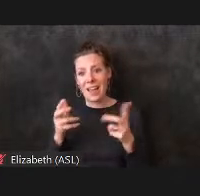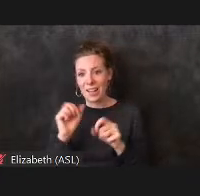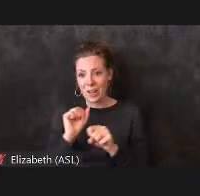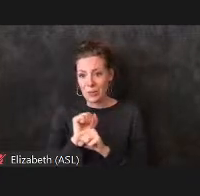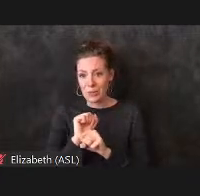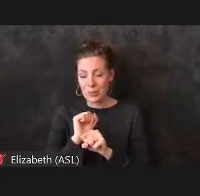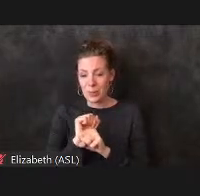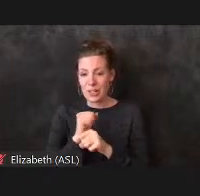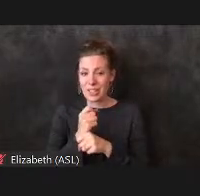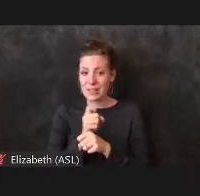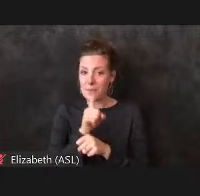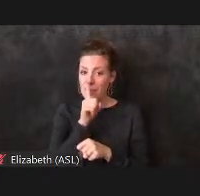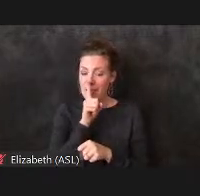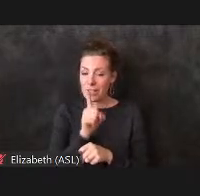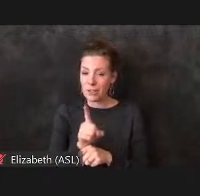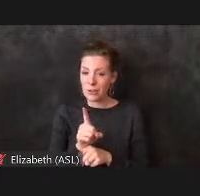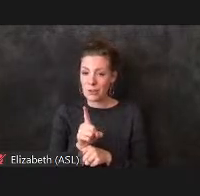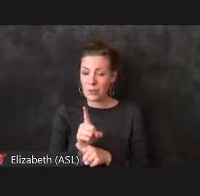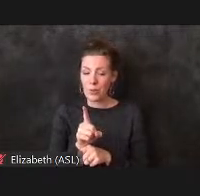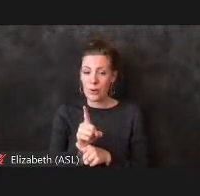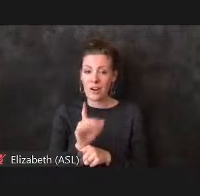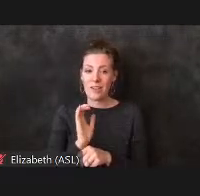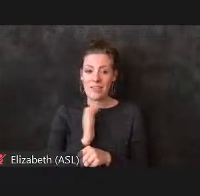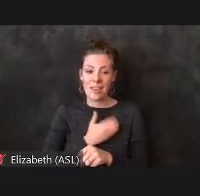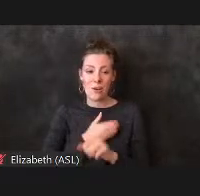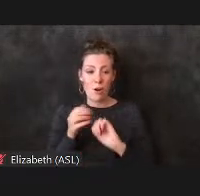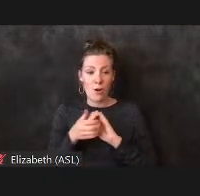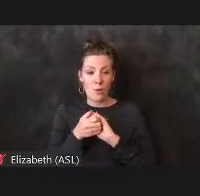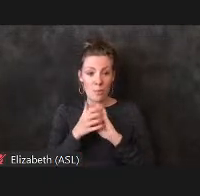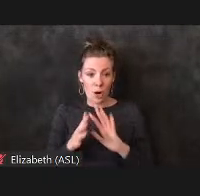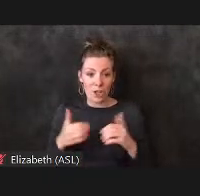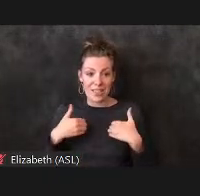la ayuda en estos centros.